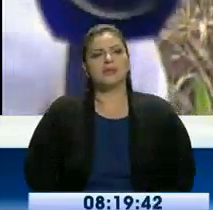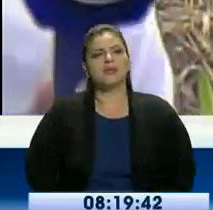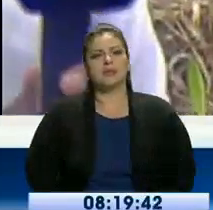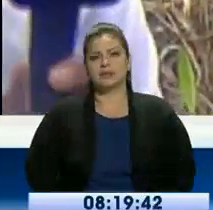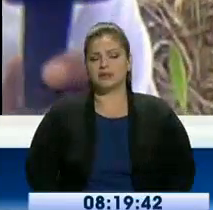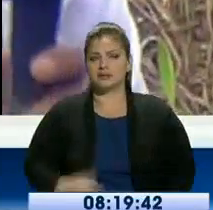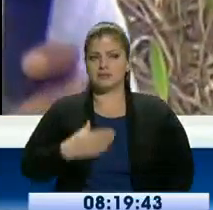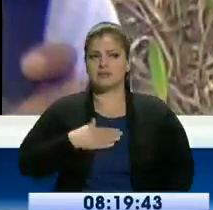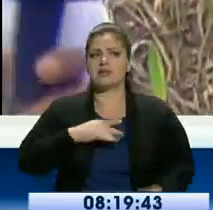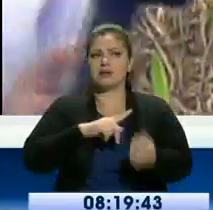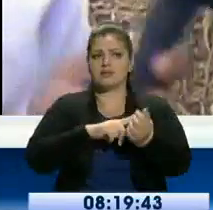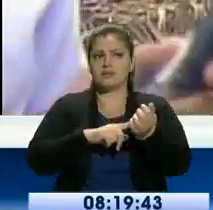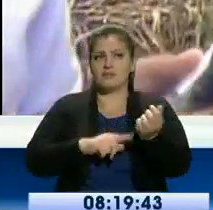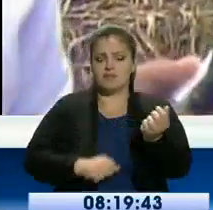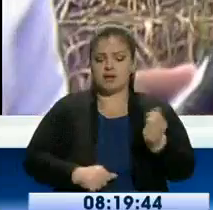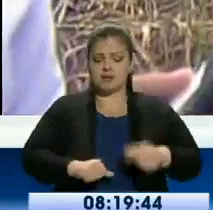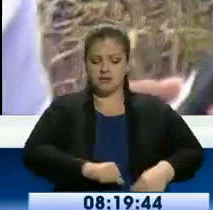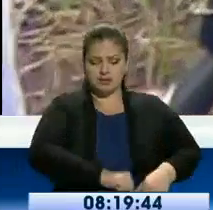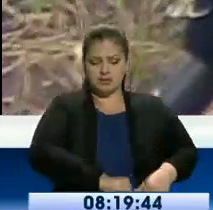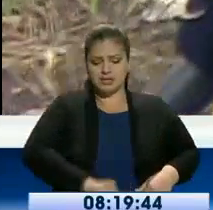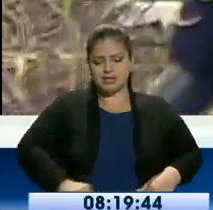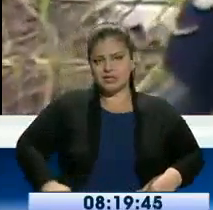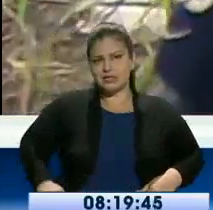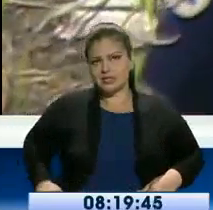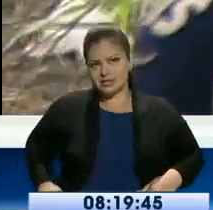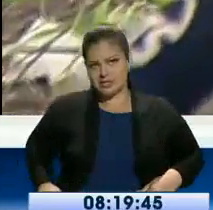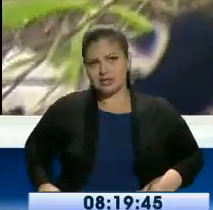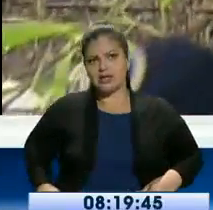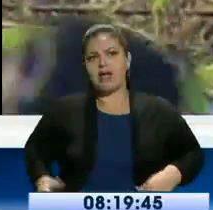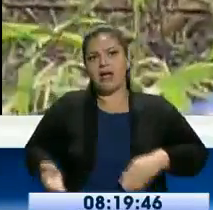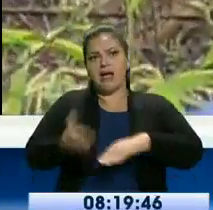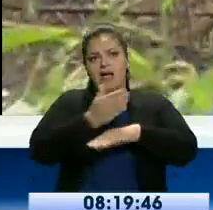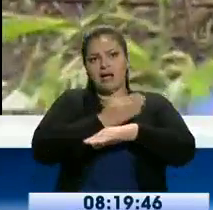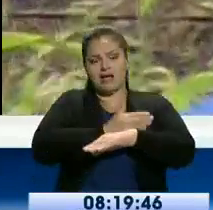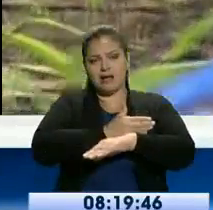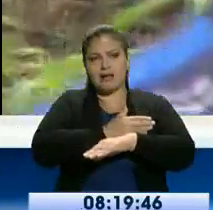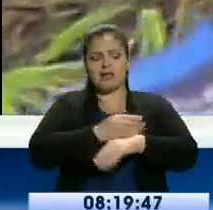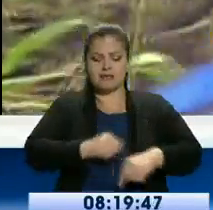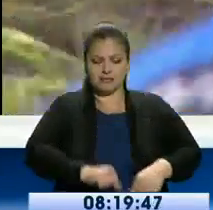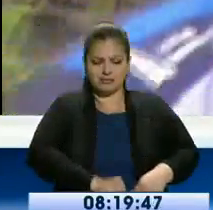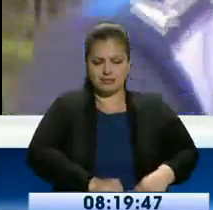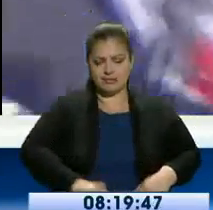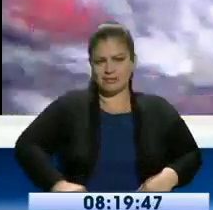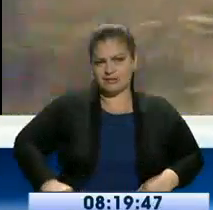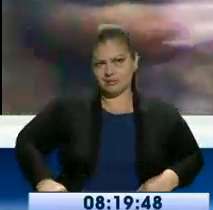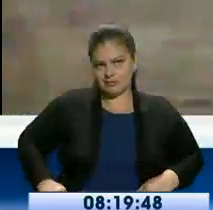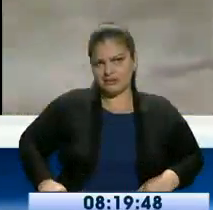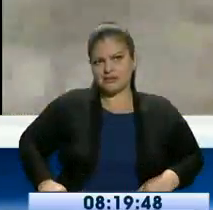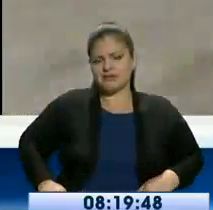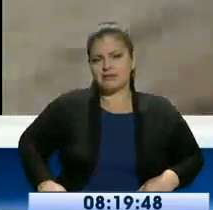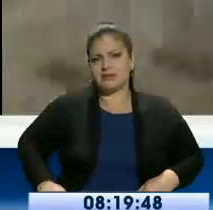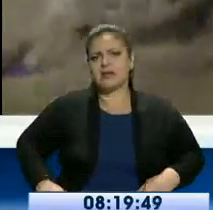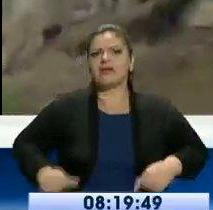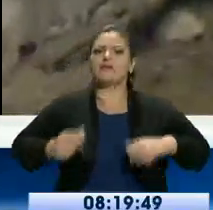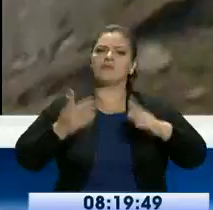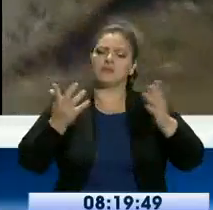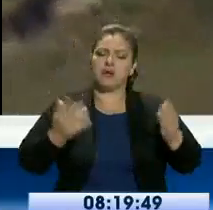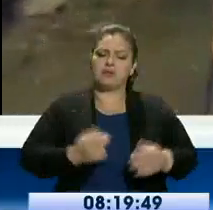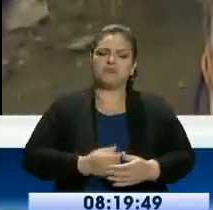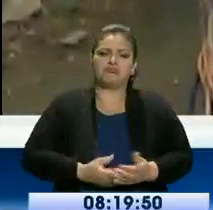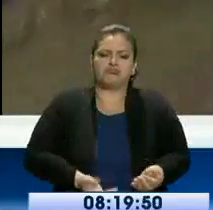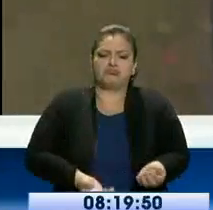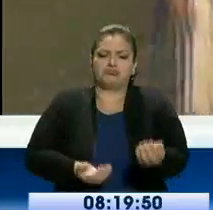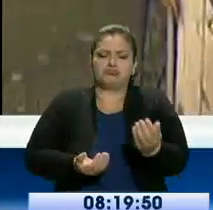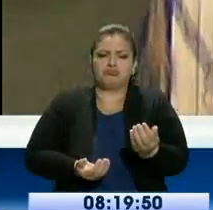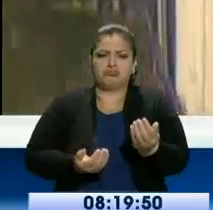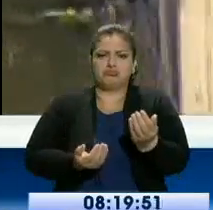estaba preparando unos alimentos en el interior? Sí, porque yo trabajo vendiendo eso. A ver si ingresamos. Le vamos a mostrar las condiciones que quedó la cocina, una